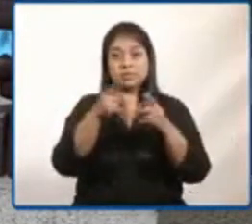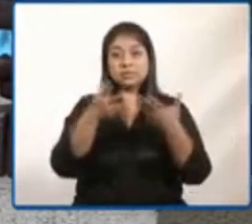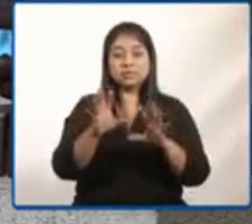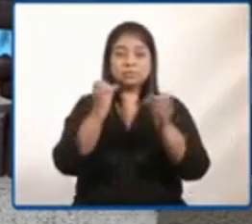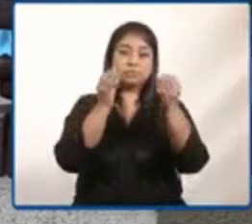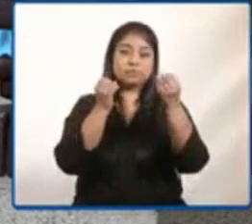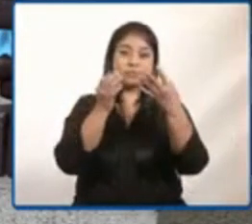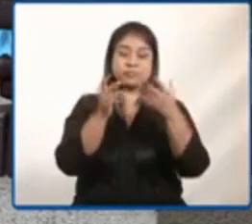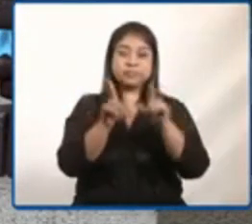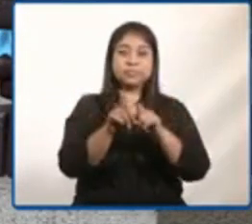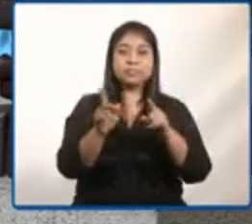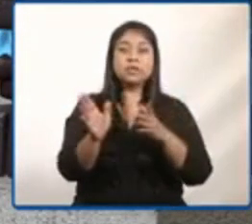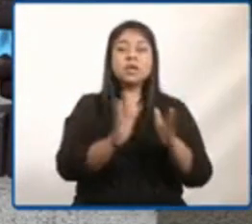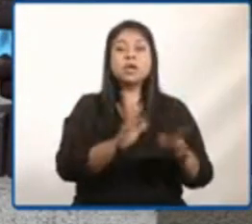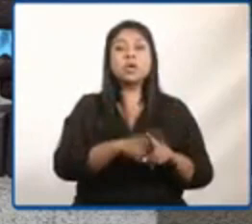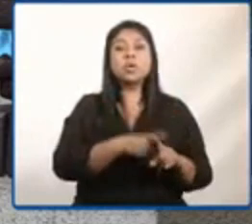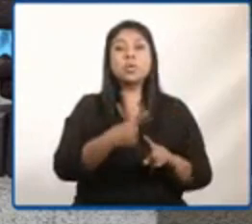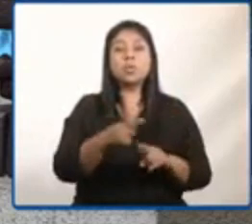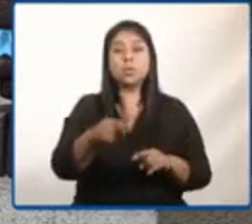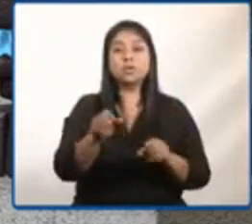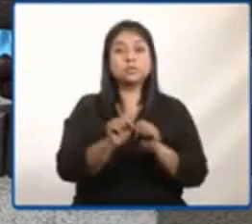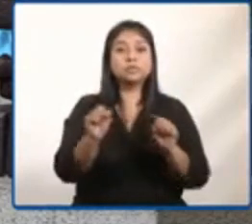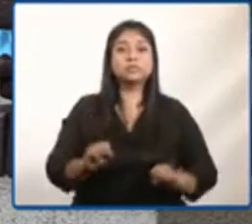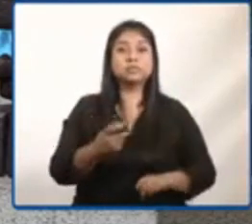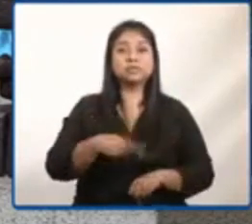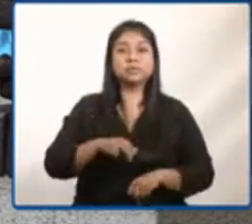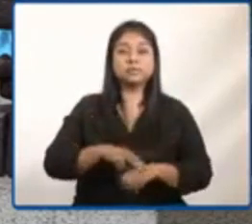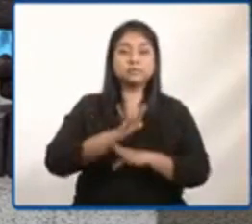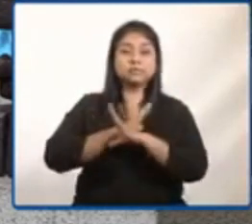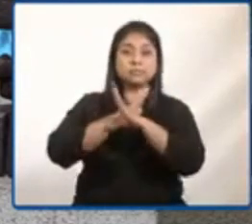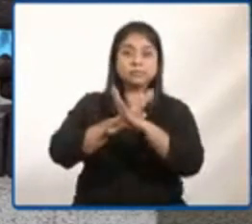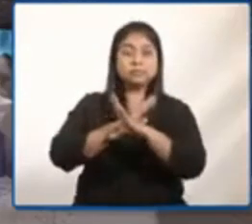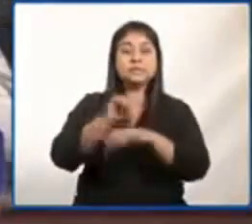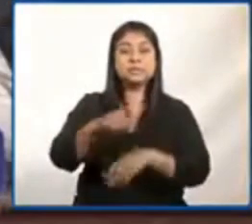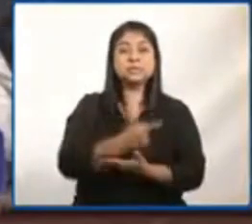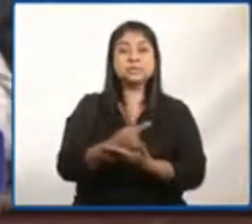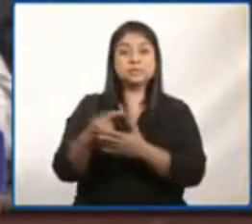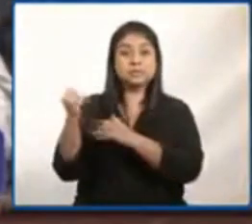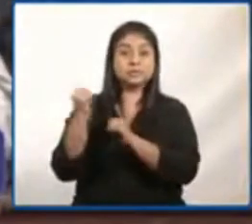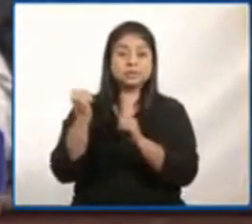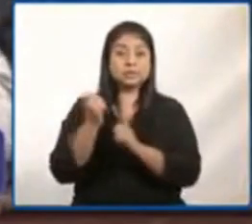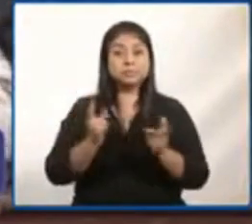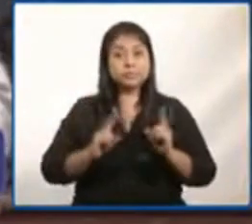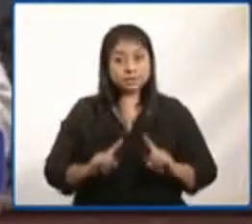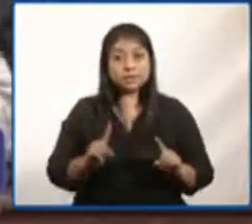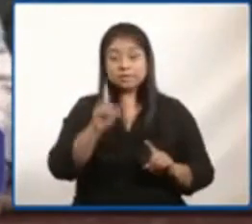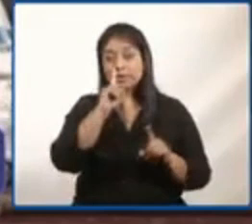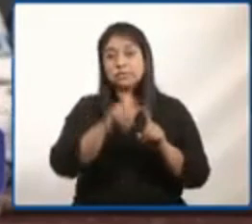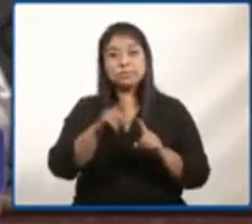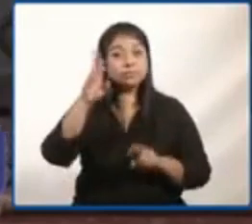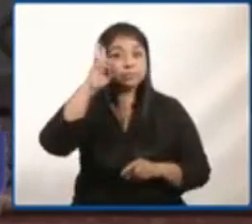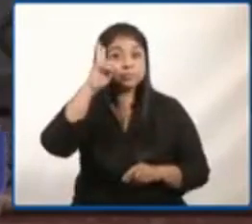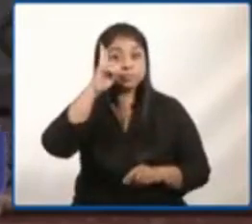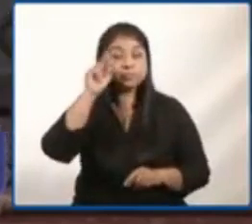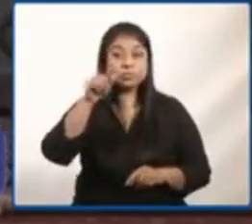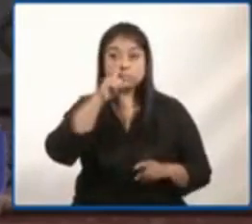ustedes en cuanto a lo del Sistema Nacional de Prevención en Semana Santa. Sin embargo, también recordemos que como parte